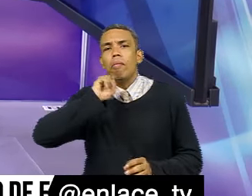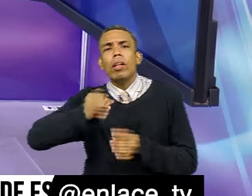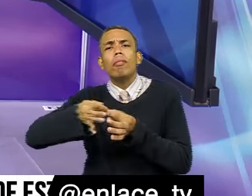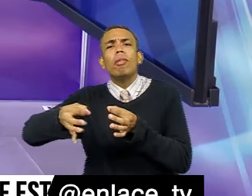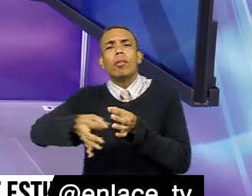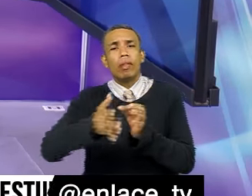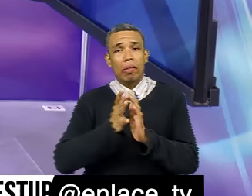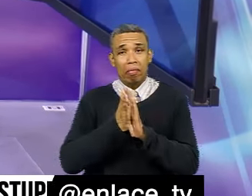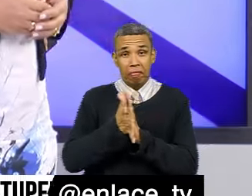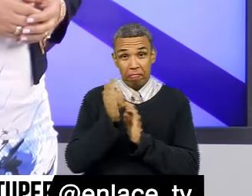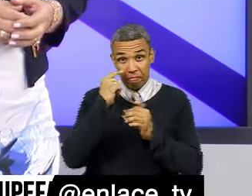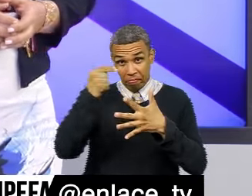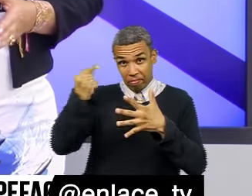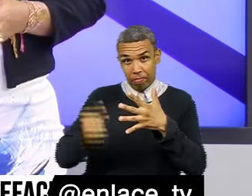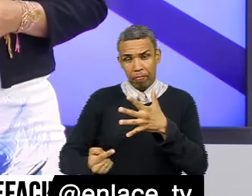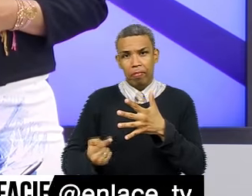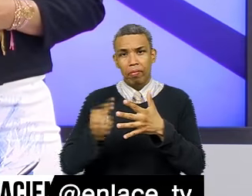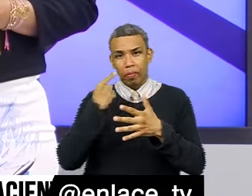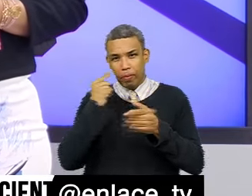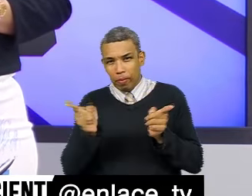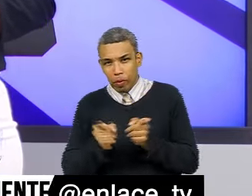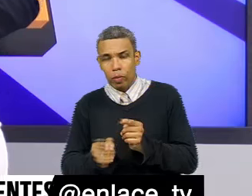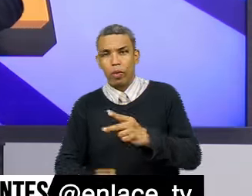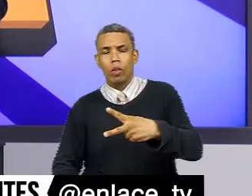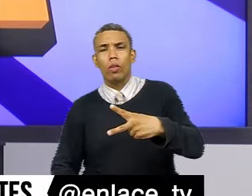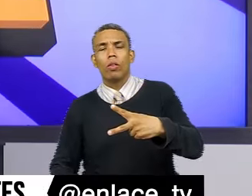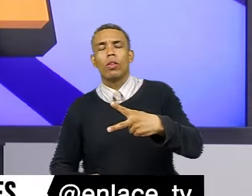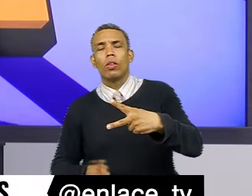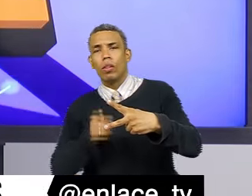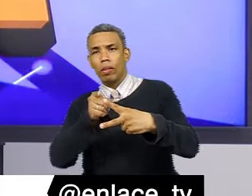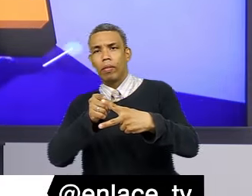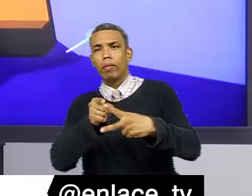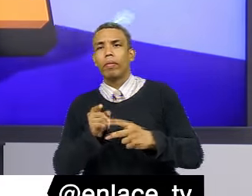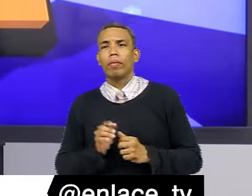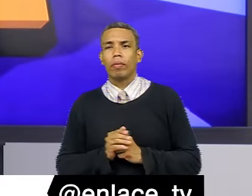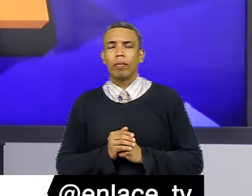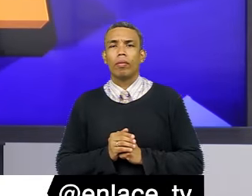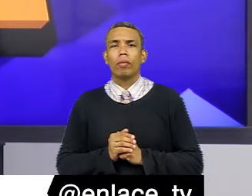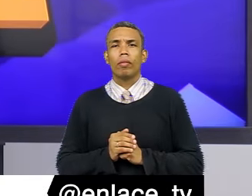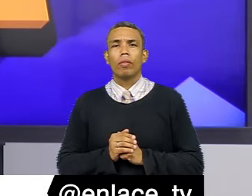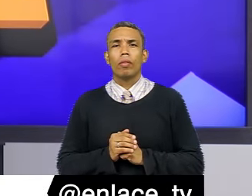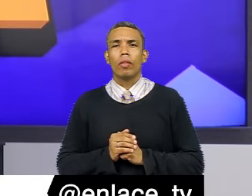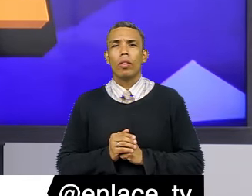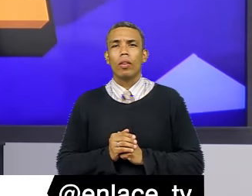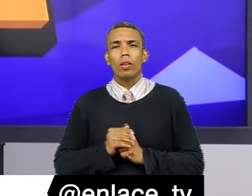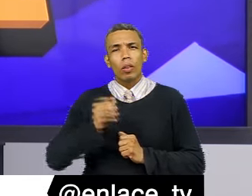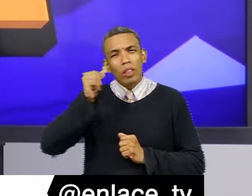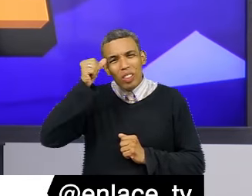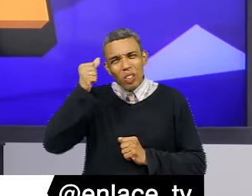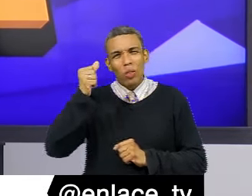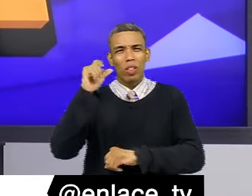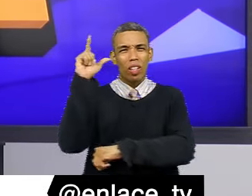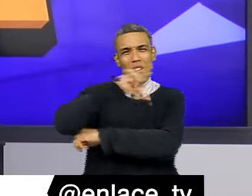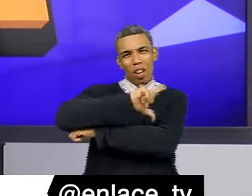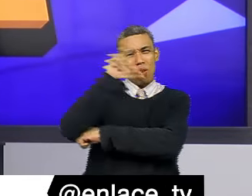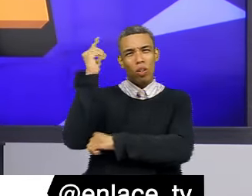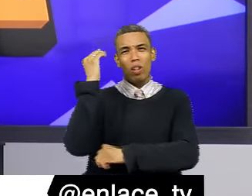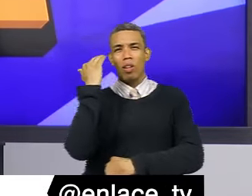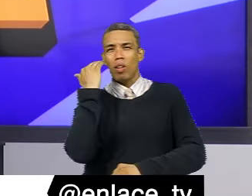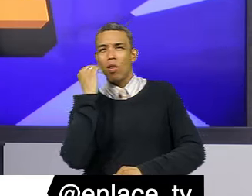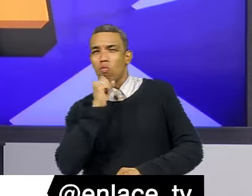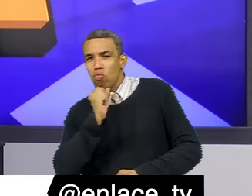nuestros titulares. Las víctimas del accidente de tránsito que se registró en la vía a la vereda Los Laureles, allí hacia el corregimiento del centro,